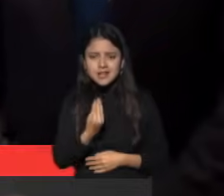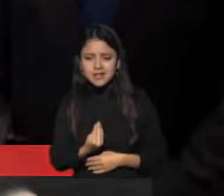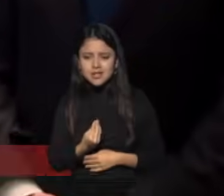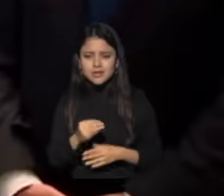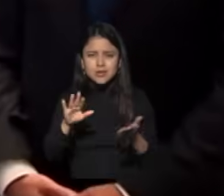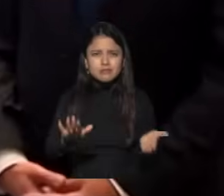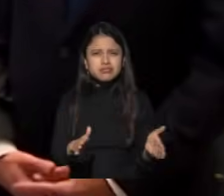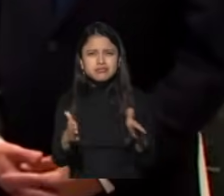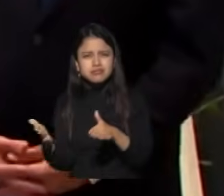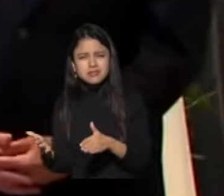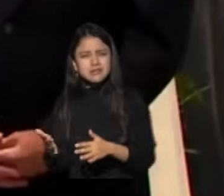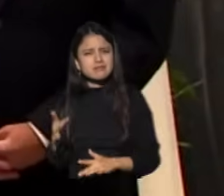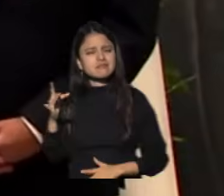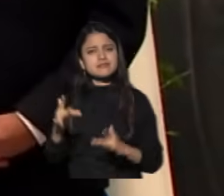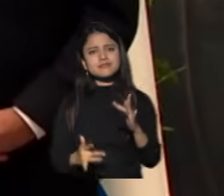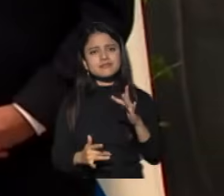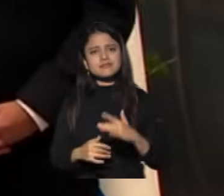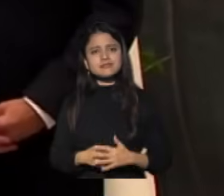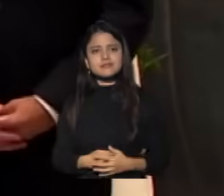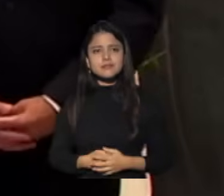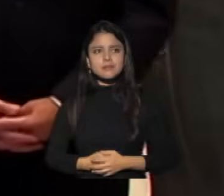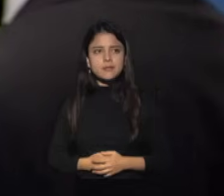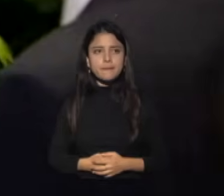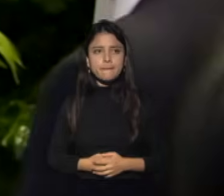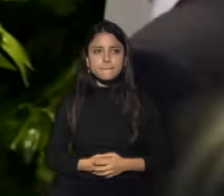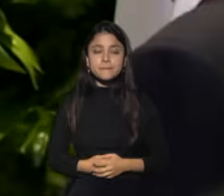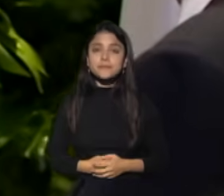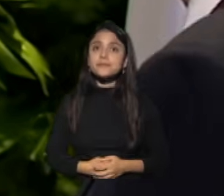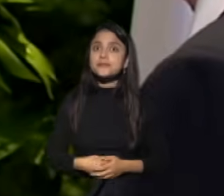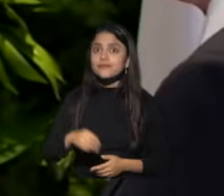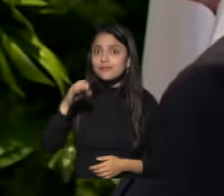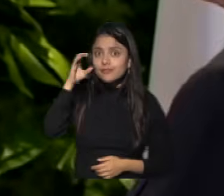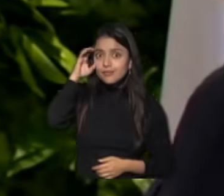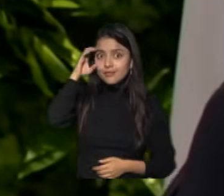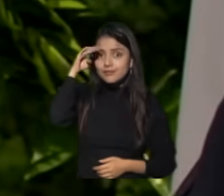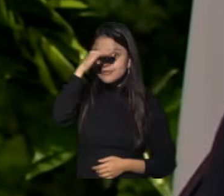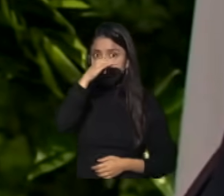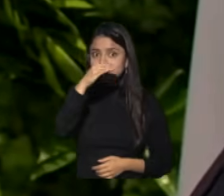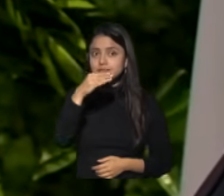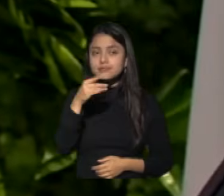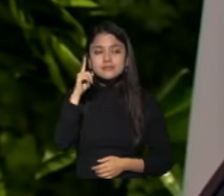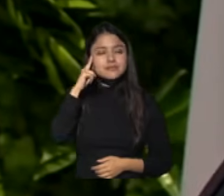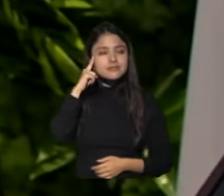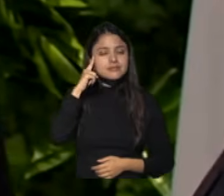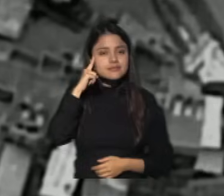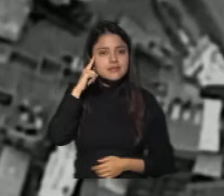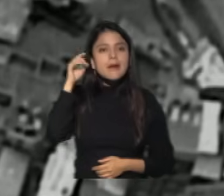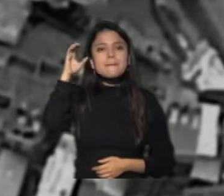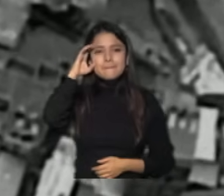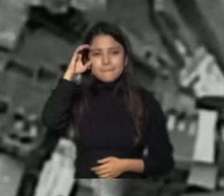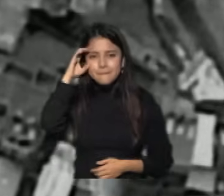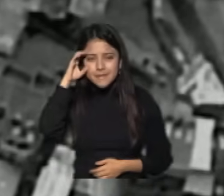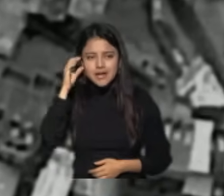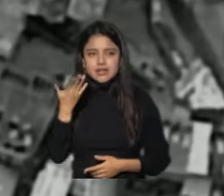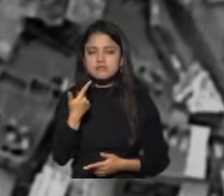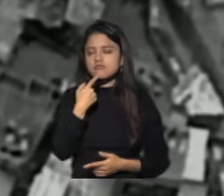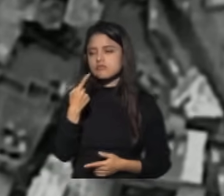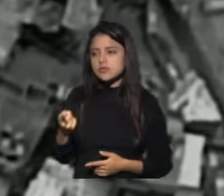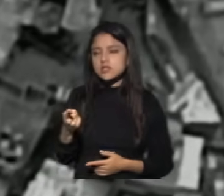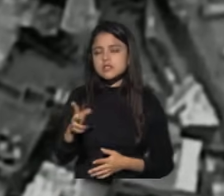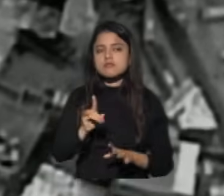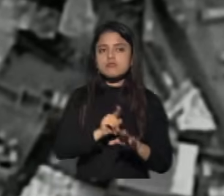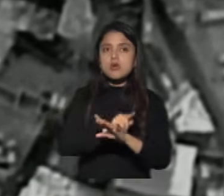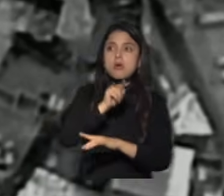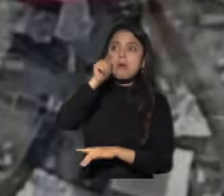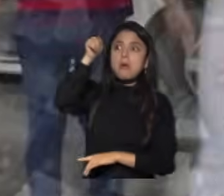lives. Biden también reiteró el apoyo a la teoría israelí de lo ocurrido en el hospital de Gaza, afirmando que fue un cohete